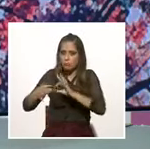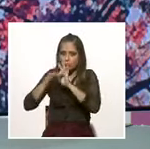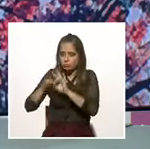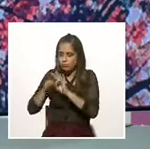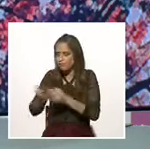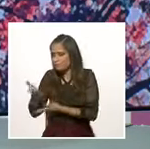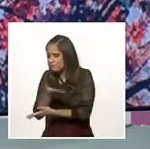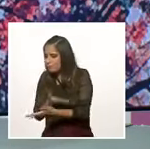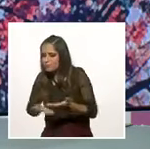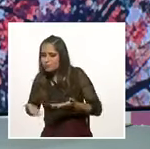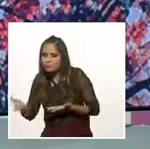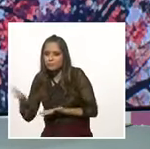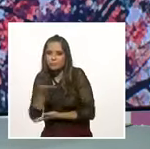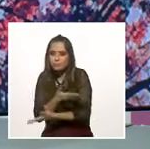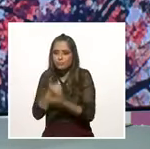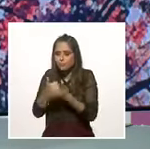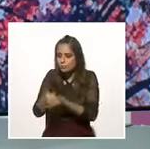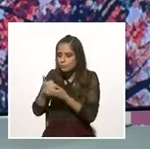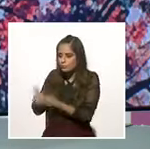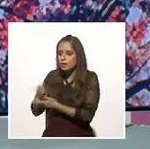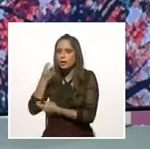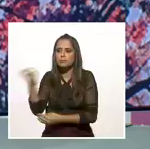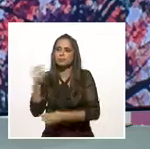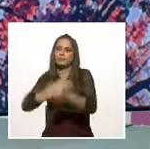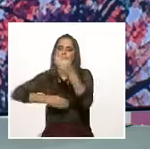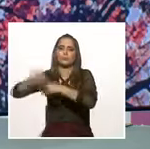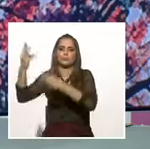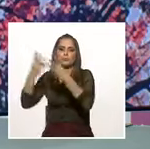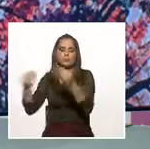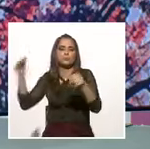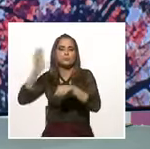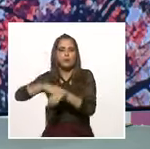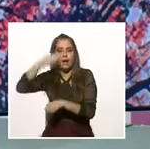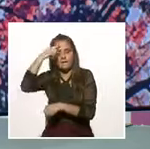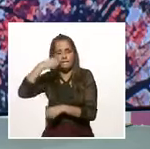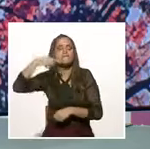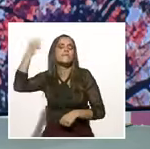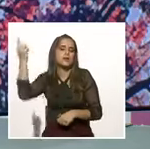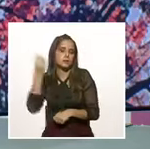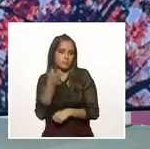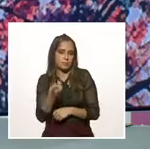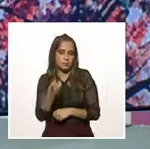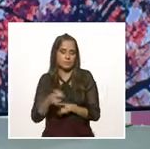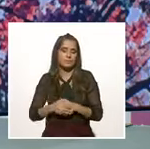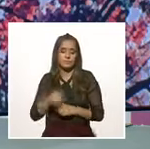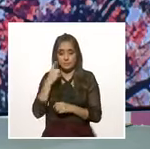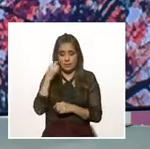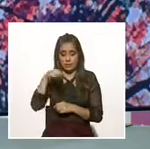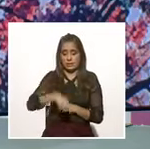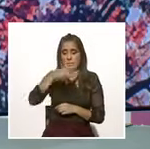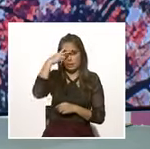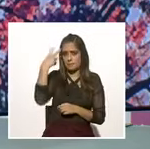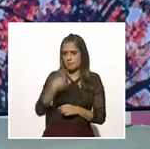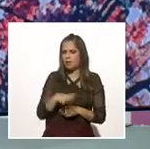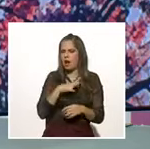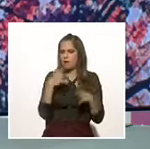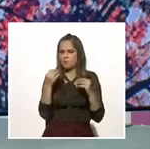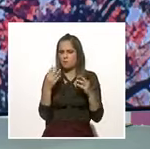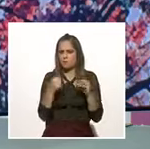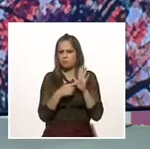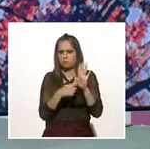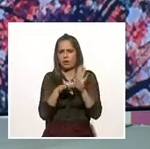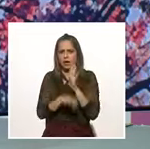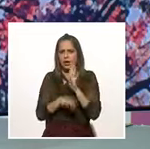nuestra resiliencia pues tiene una base relacional, ¿no? Y en México hay muchos ejemplos resilientes,